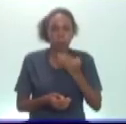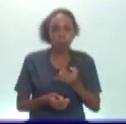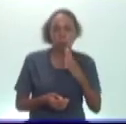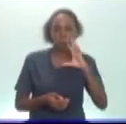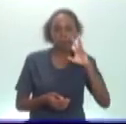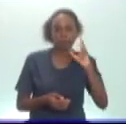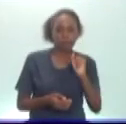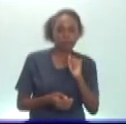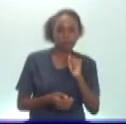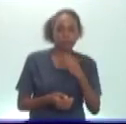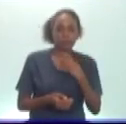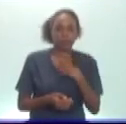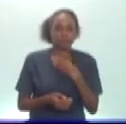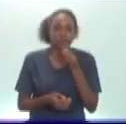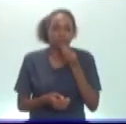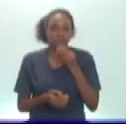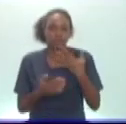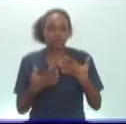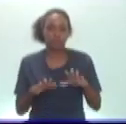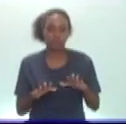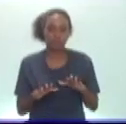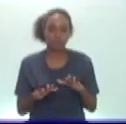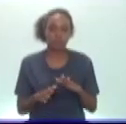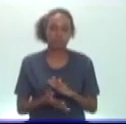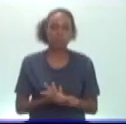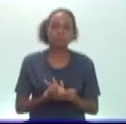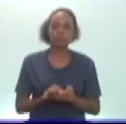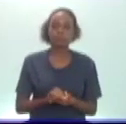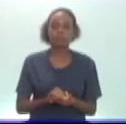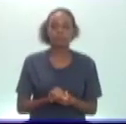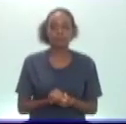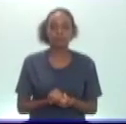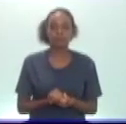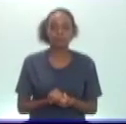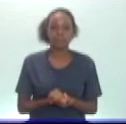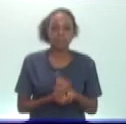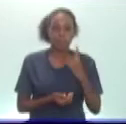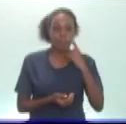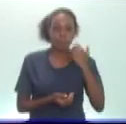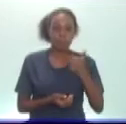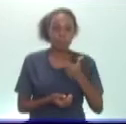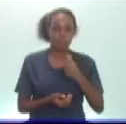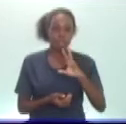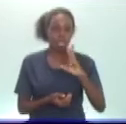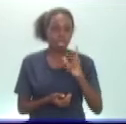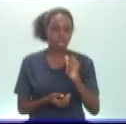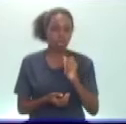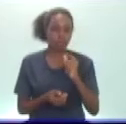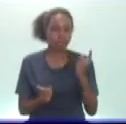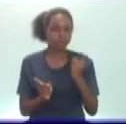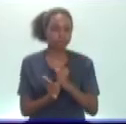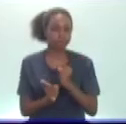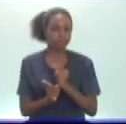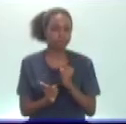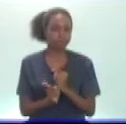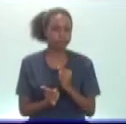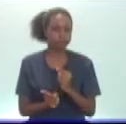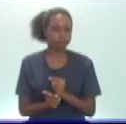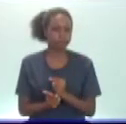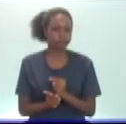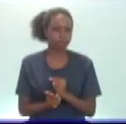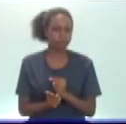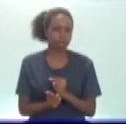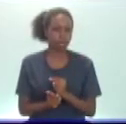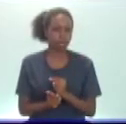a obtener al calcular. Pero fíjense cómo al redondear los números estimados fueron menores. En este caso 62 y